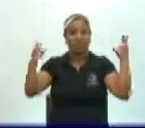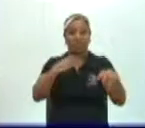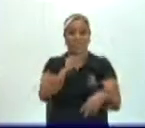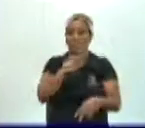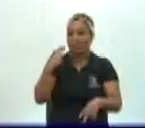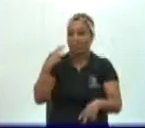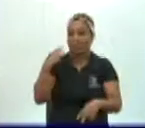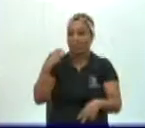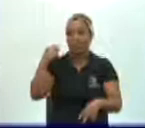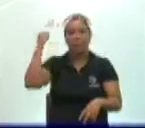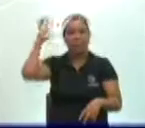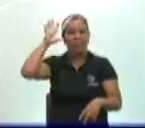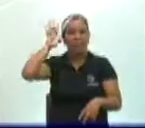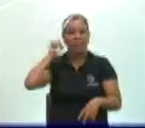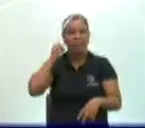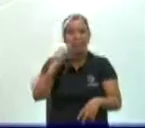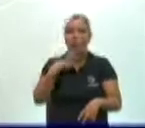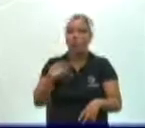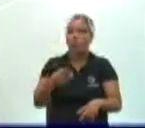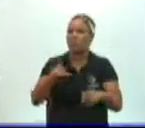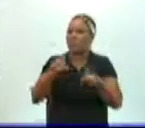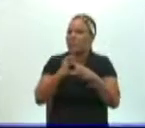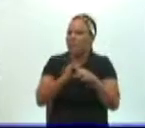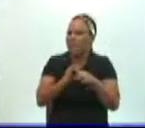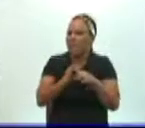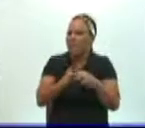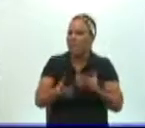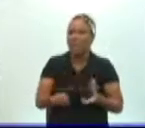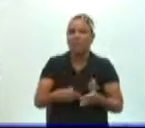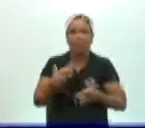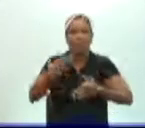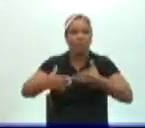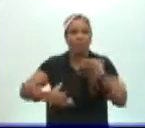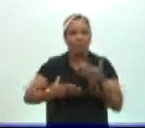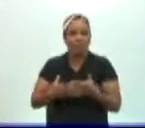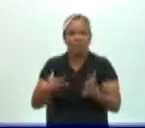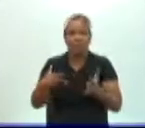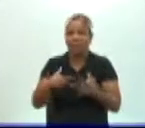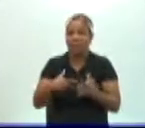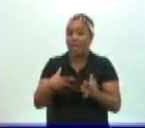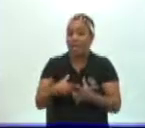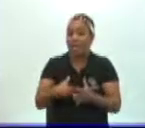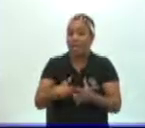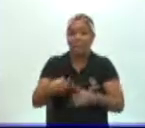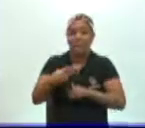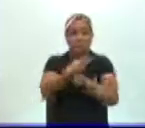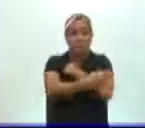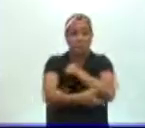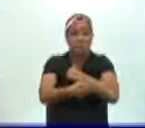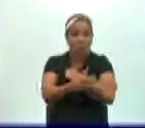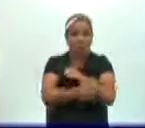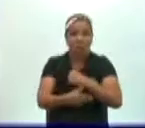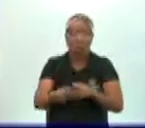ir agudizando las contradicciones, cuáles son los hechos internacionales que van desarrollándose y los movimientos precursores que van